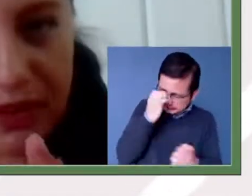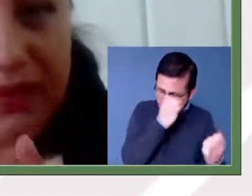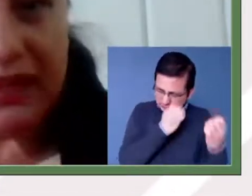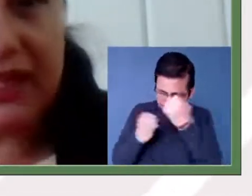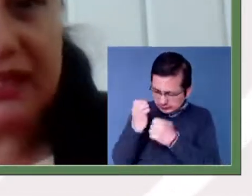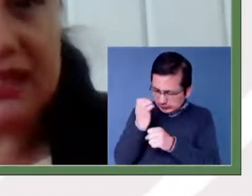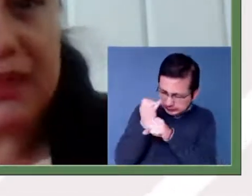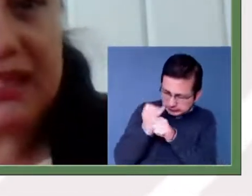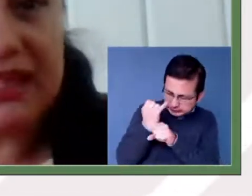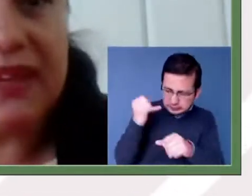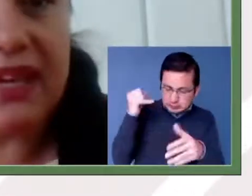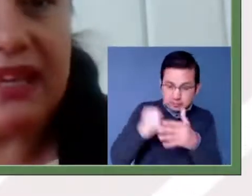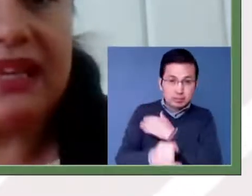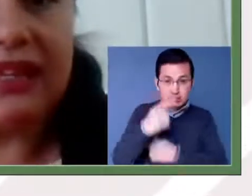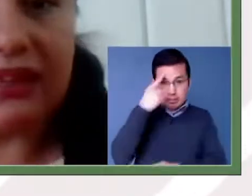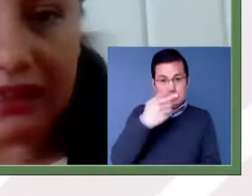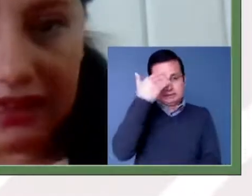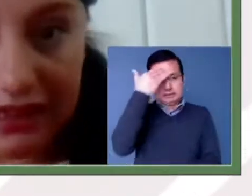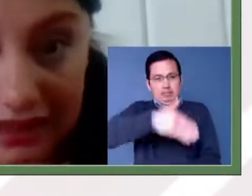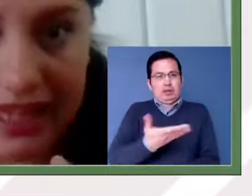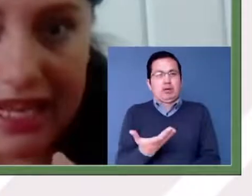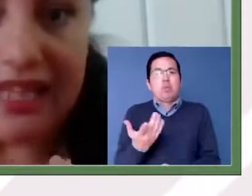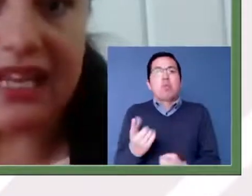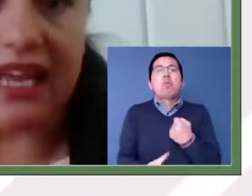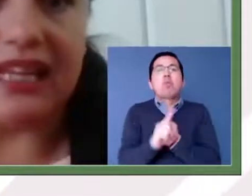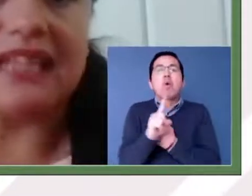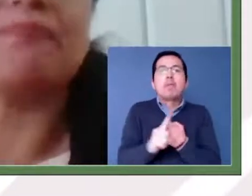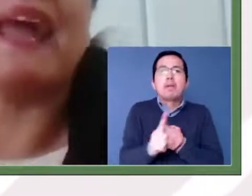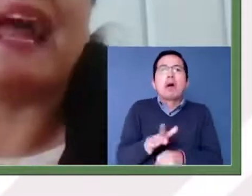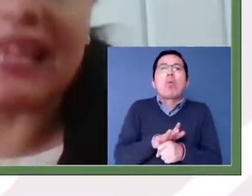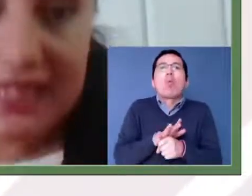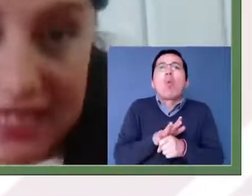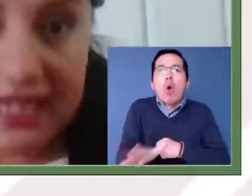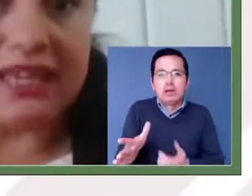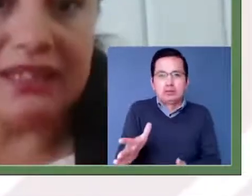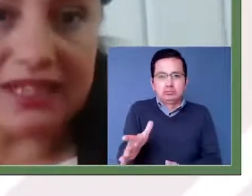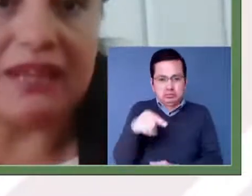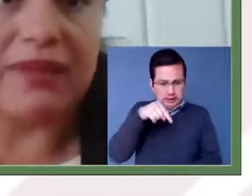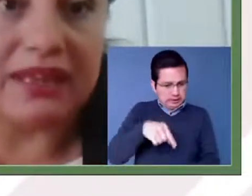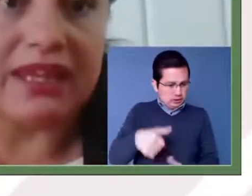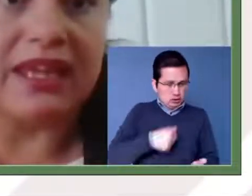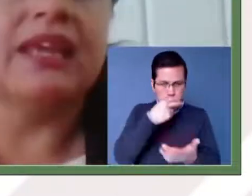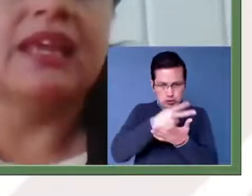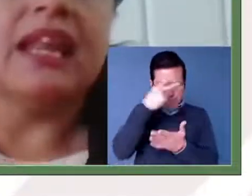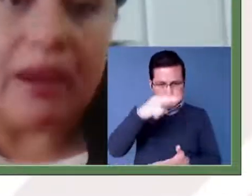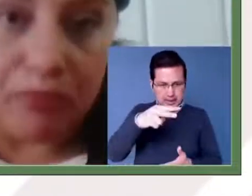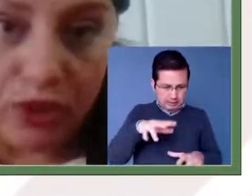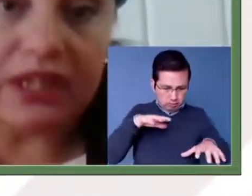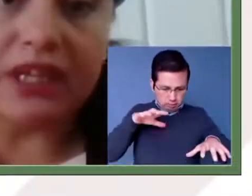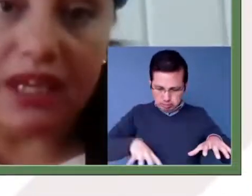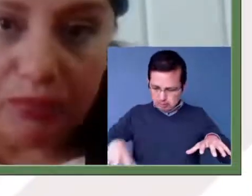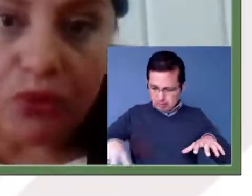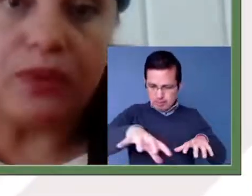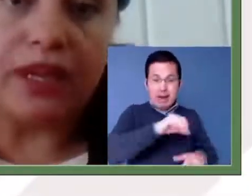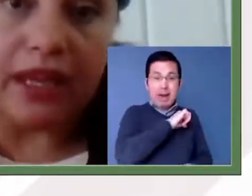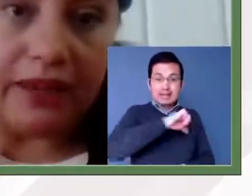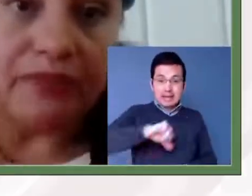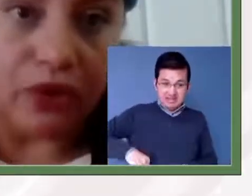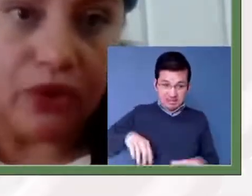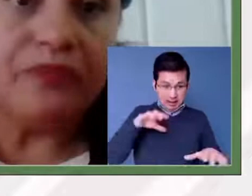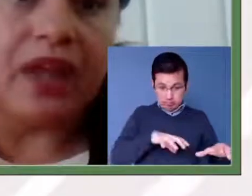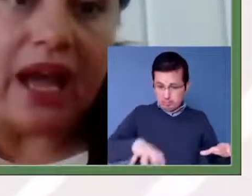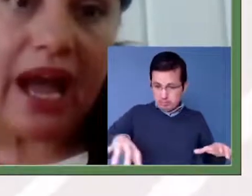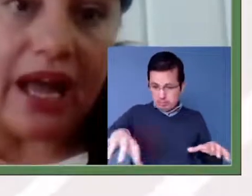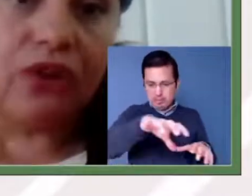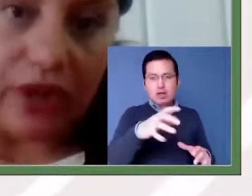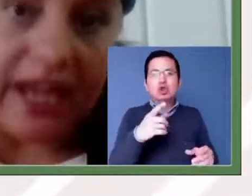las problemáticas específicas de las alcaldías para que llegue realmente la política pública,